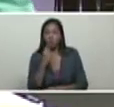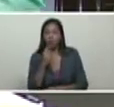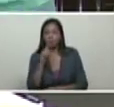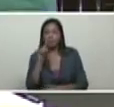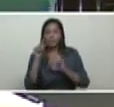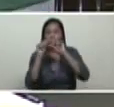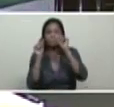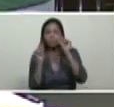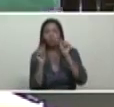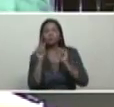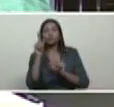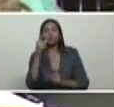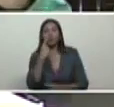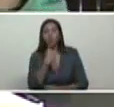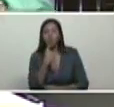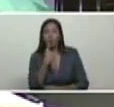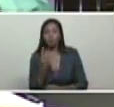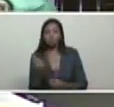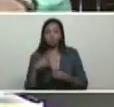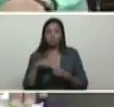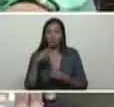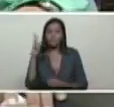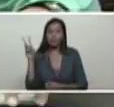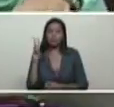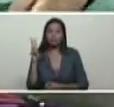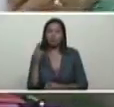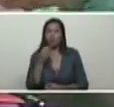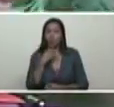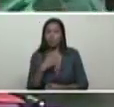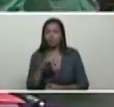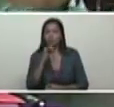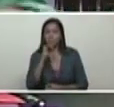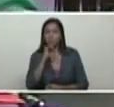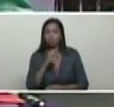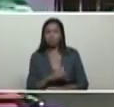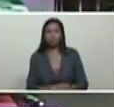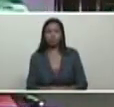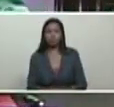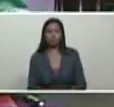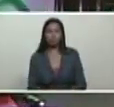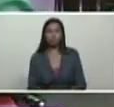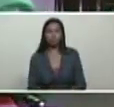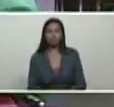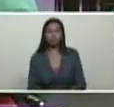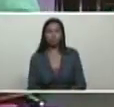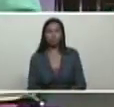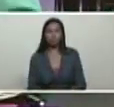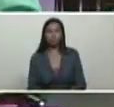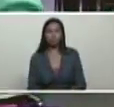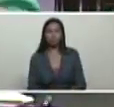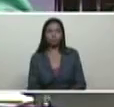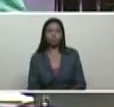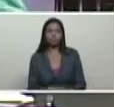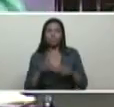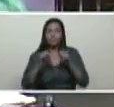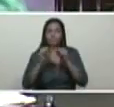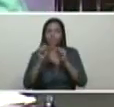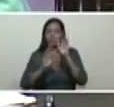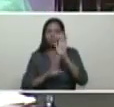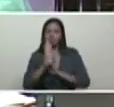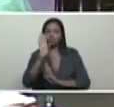Luna Roja con Venezuela. Así que son buenas noticias, compatriotas, para seguir